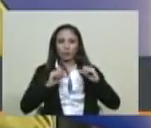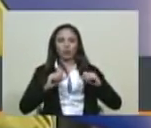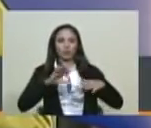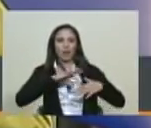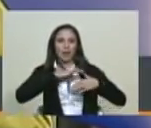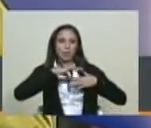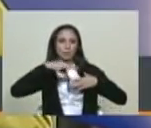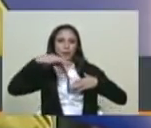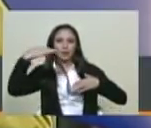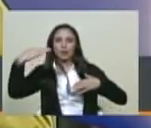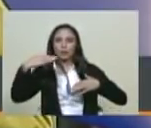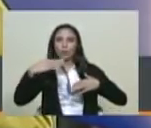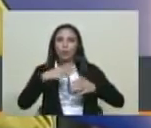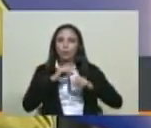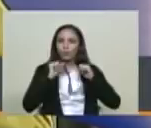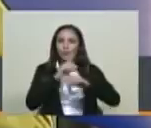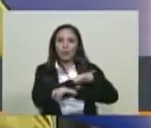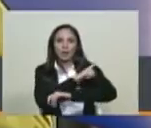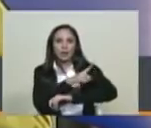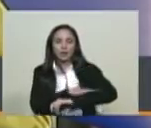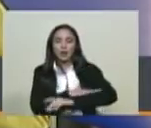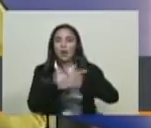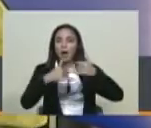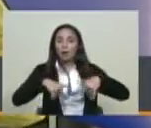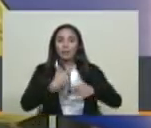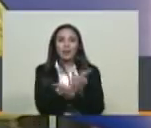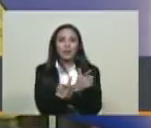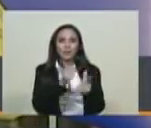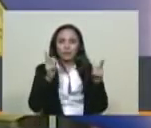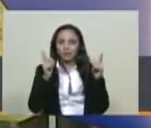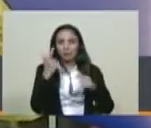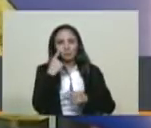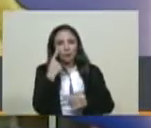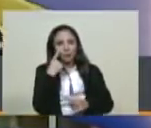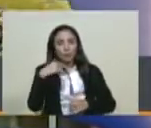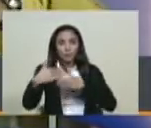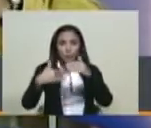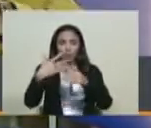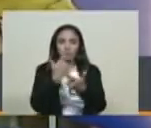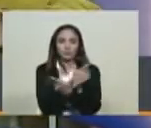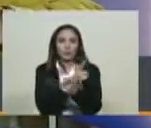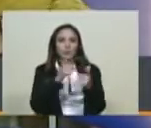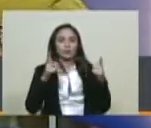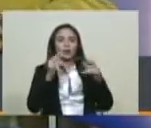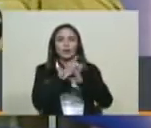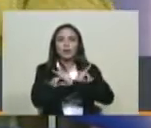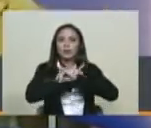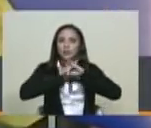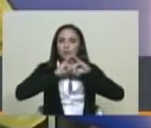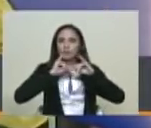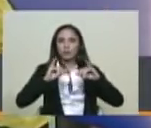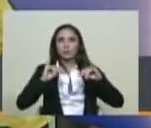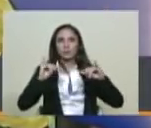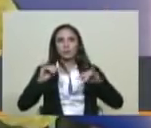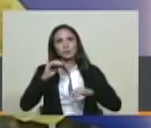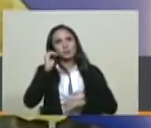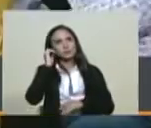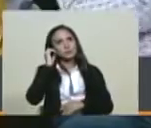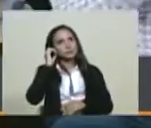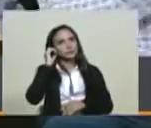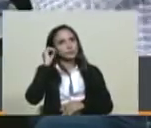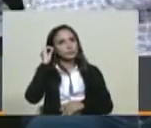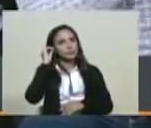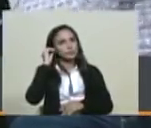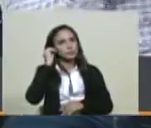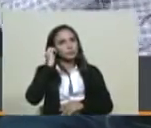energía para una nueva ola de pueblos libres, una nueva ola independentista de movimientos populares que